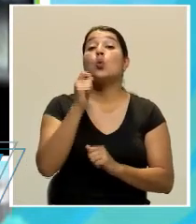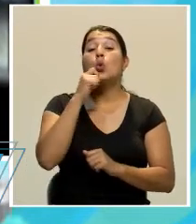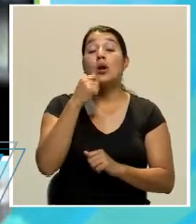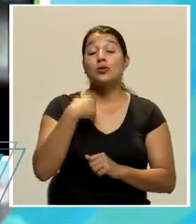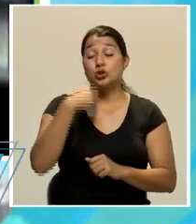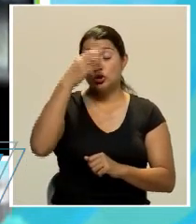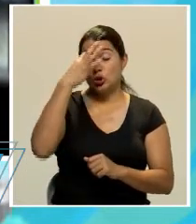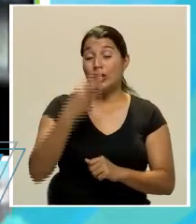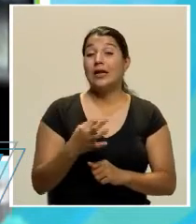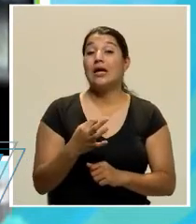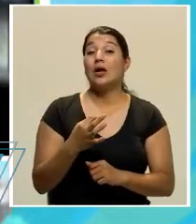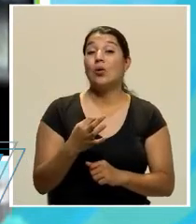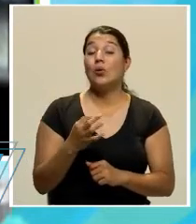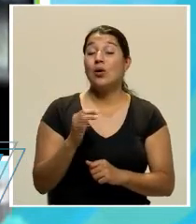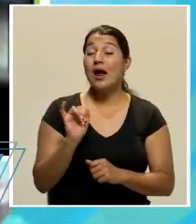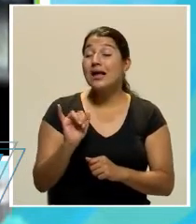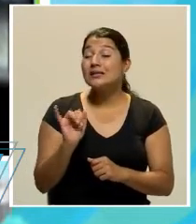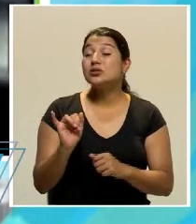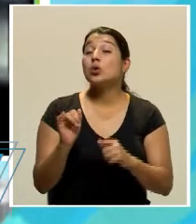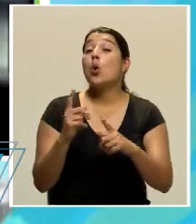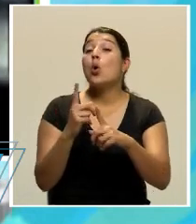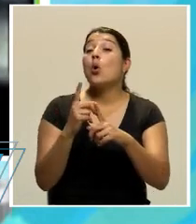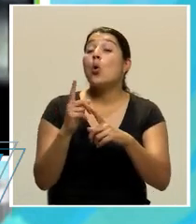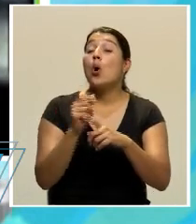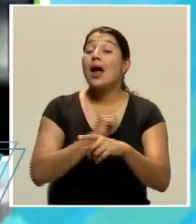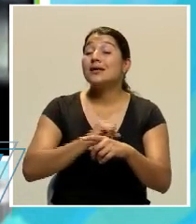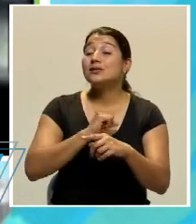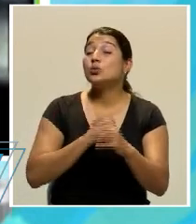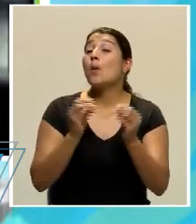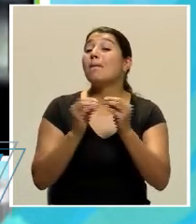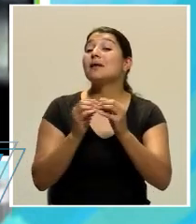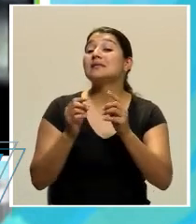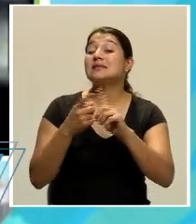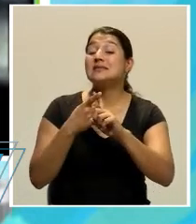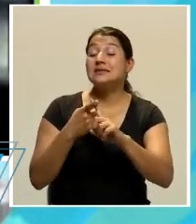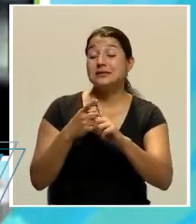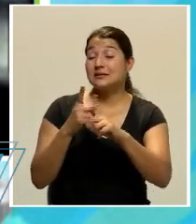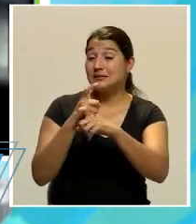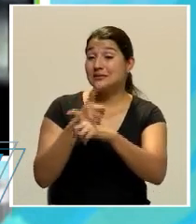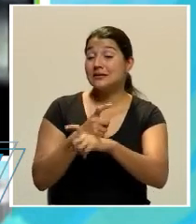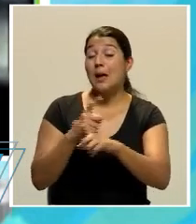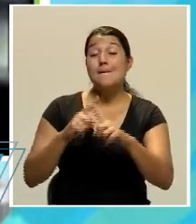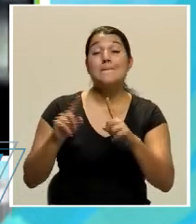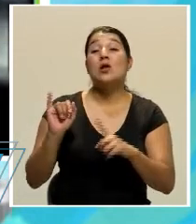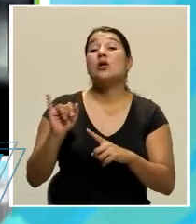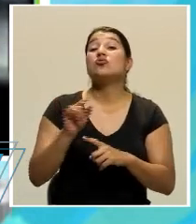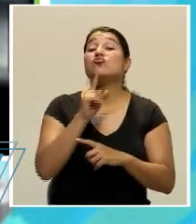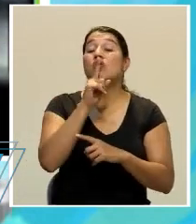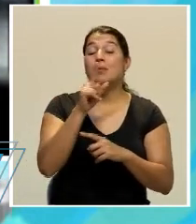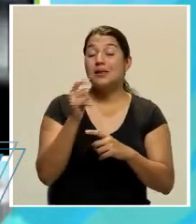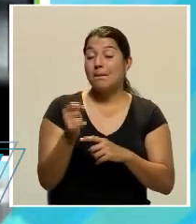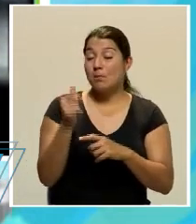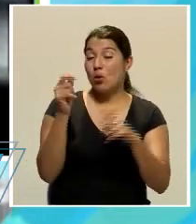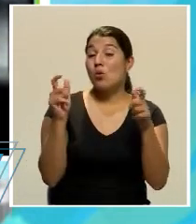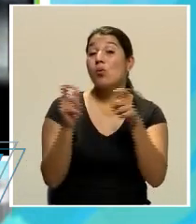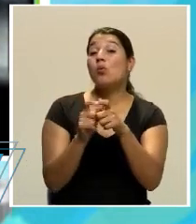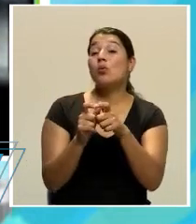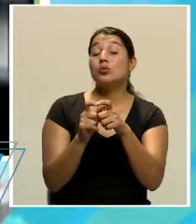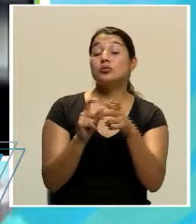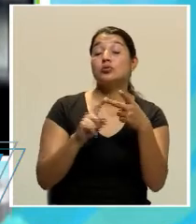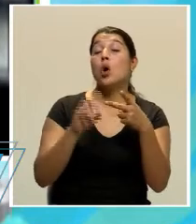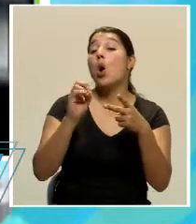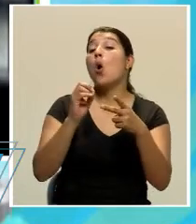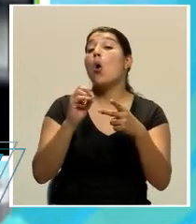que se está teniendo que superar. Pero es un segmento muy reducido del teatro, el que puede, bueno,